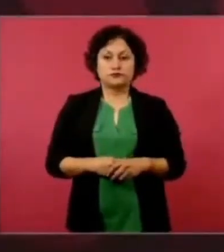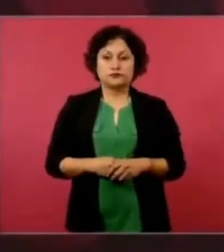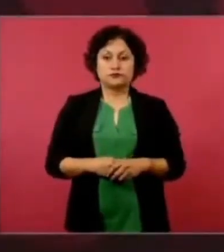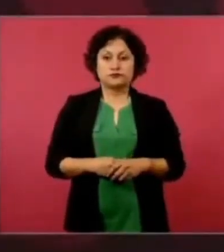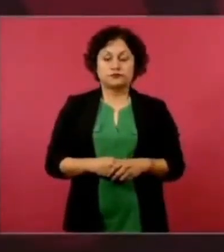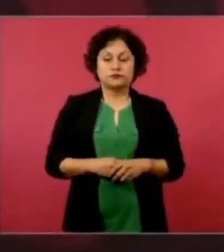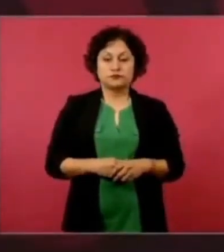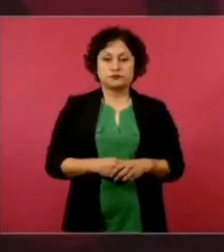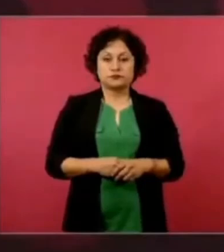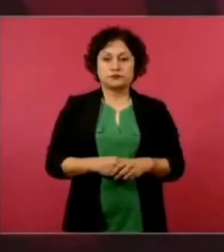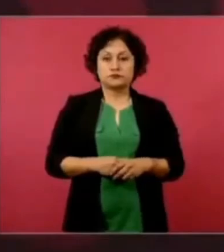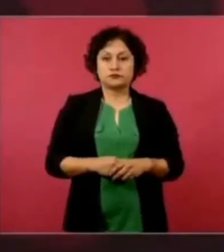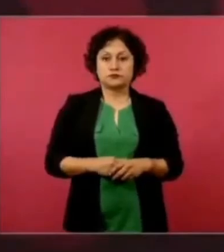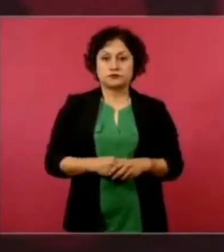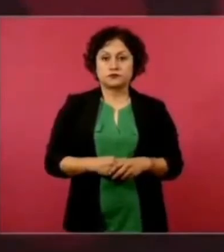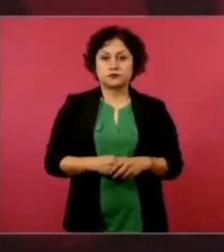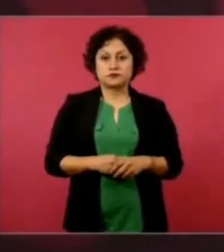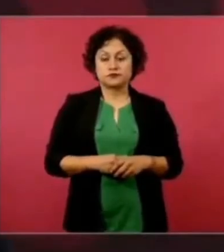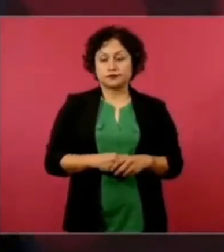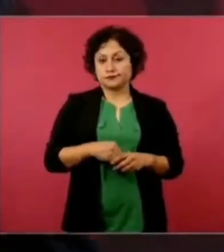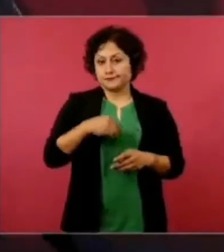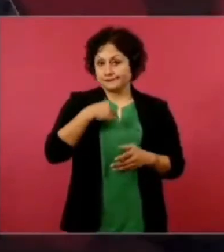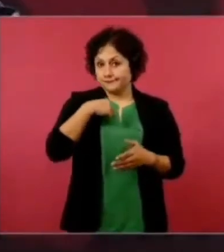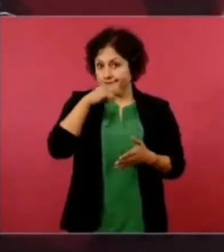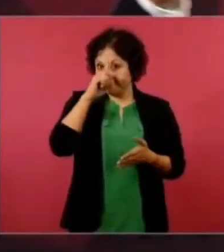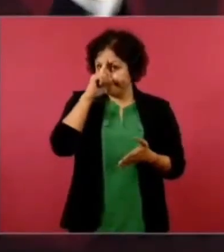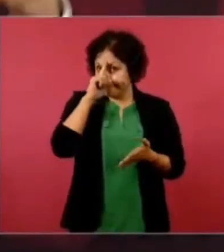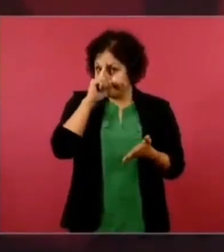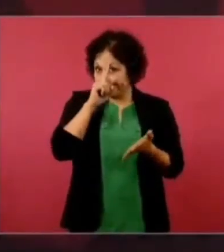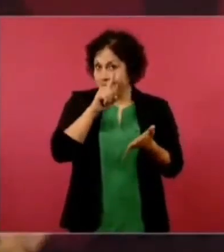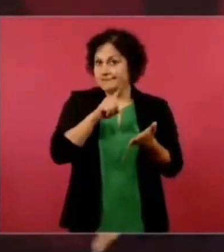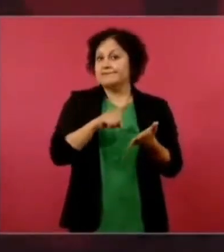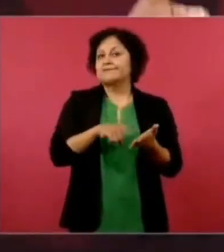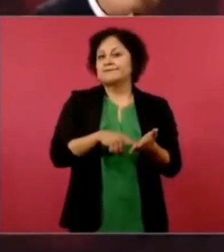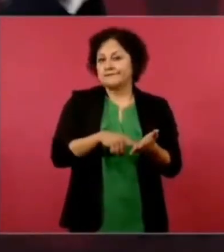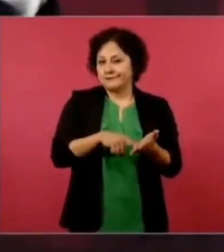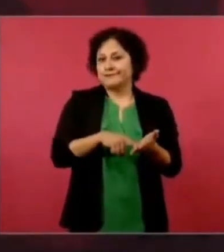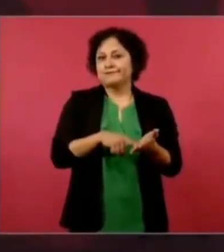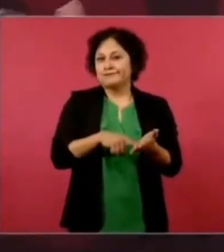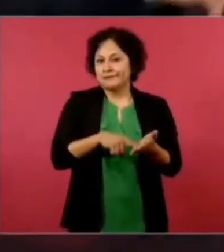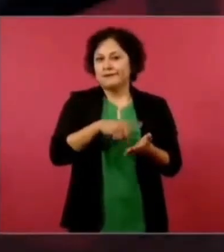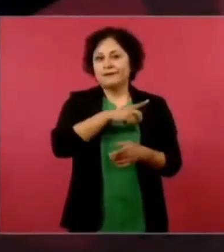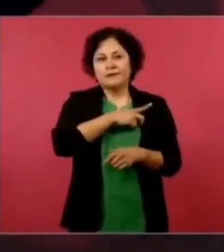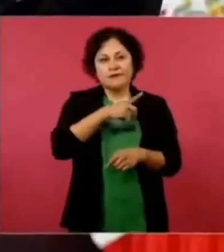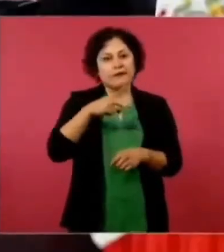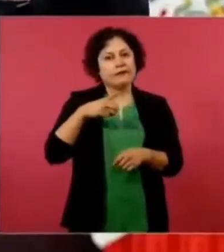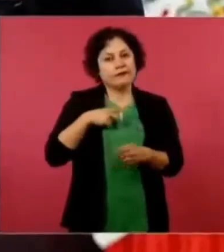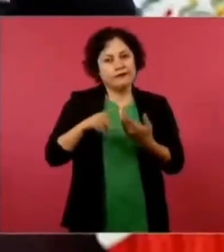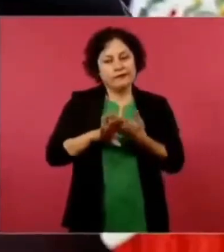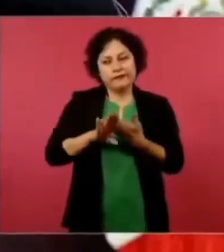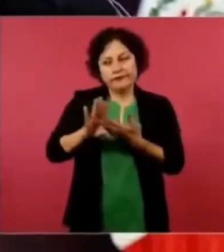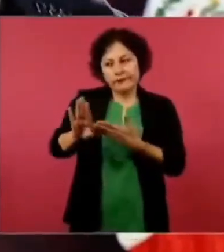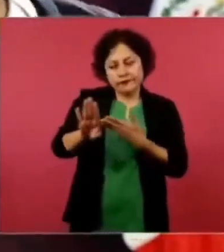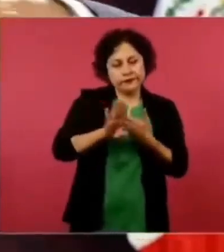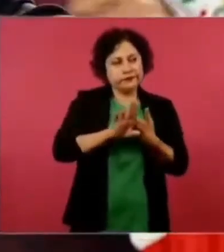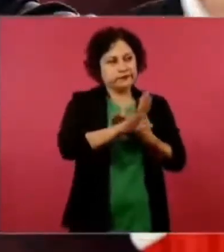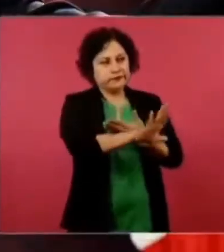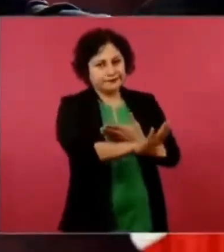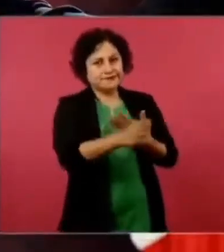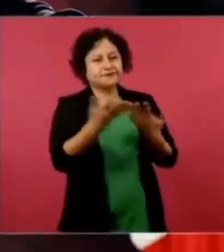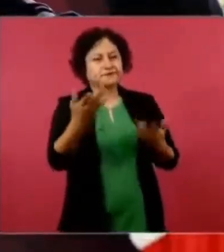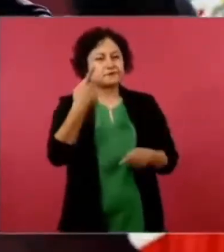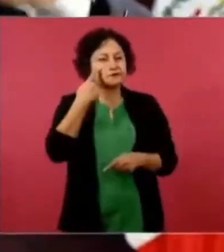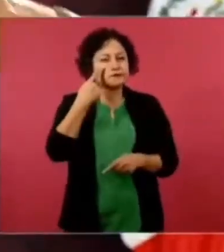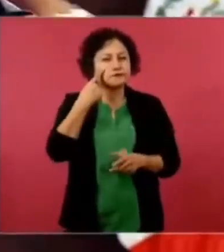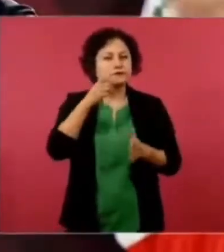creo que ellos tienen que alejarse de ciertos personajes. Por ejemplo, uno de los